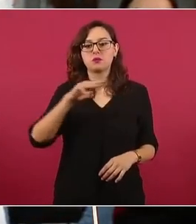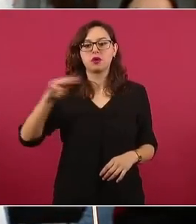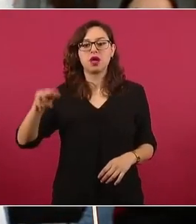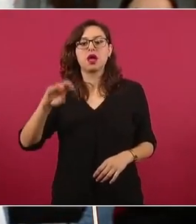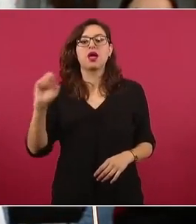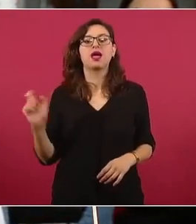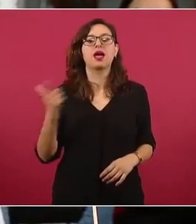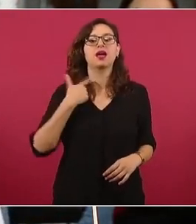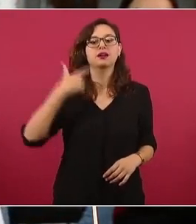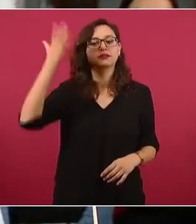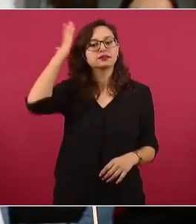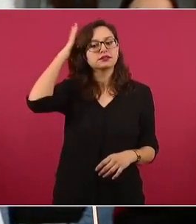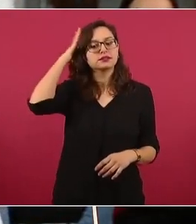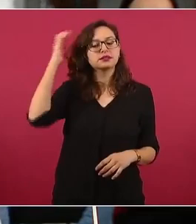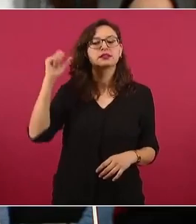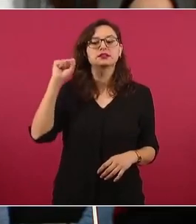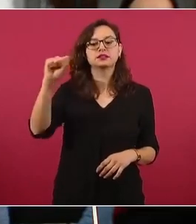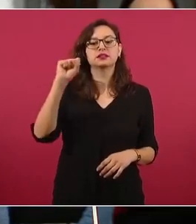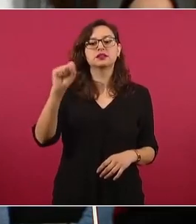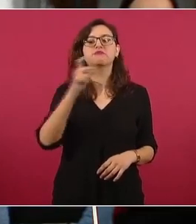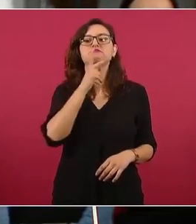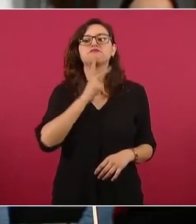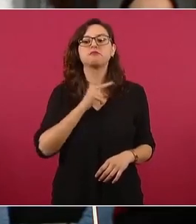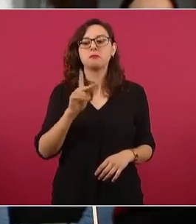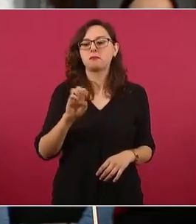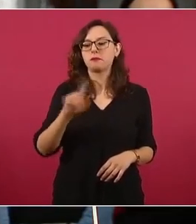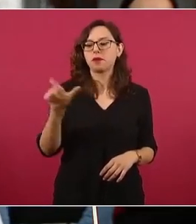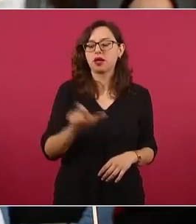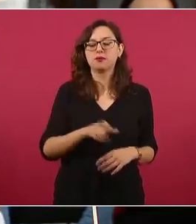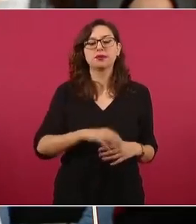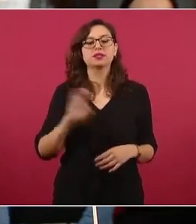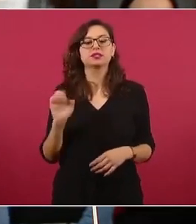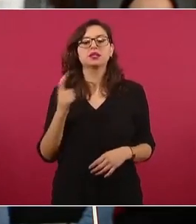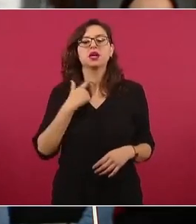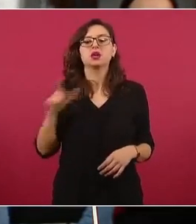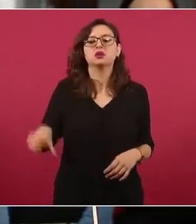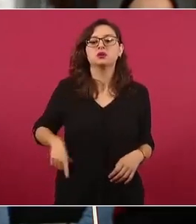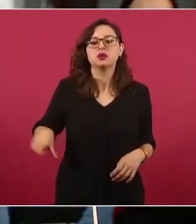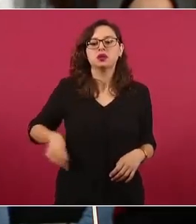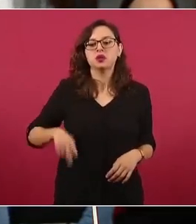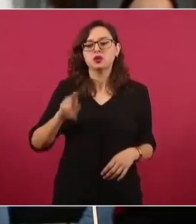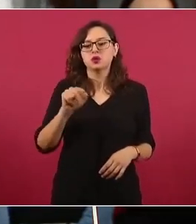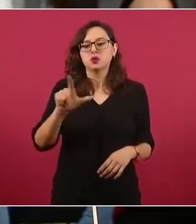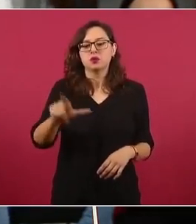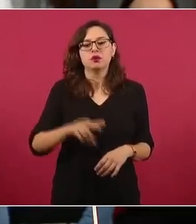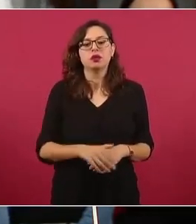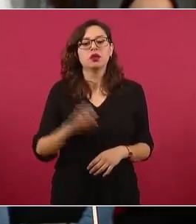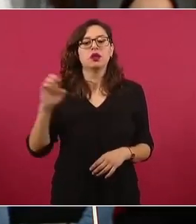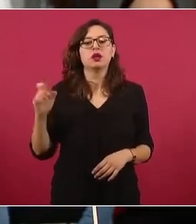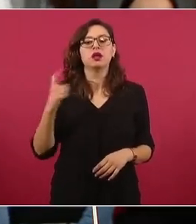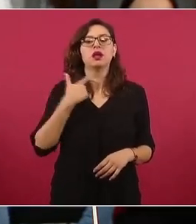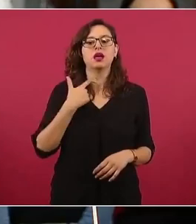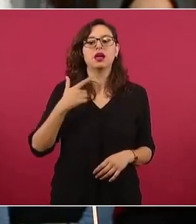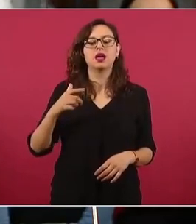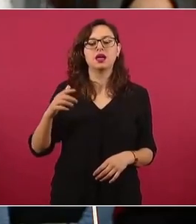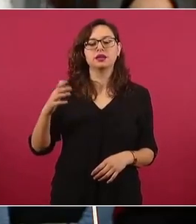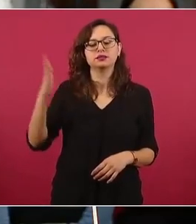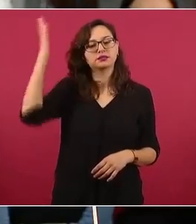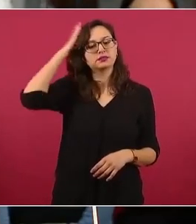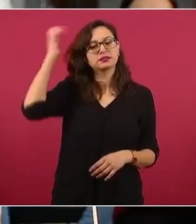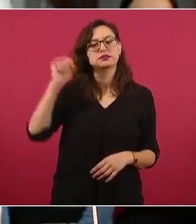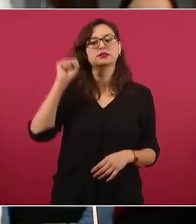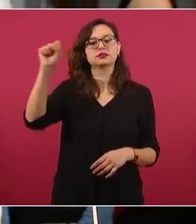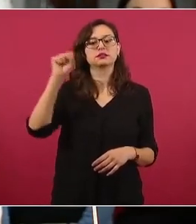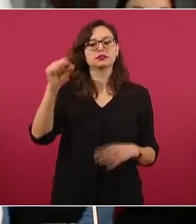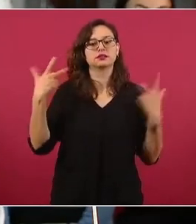del sindicato petrolero, Carlos Romero de Champs, el exgobernador de Nuevo León, Jaime Rodríguez Calderón, el exdirigente del sindicato, la exdirigente del